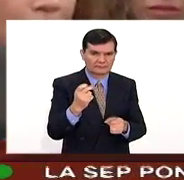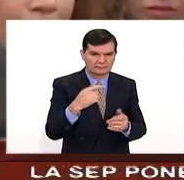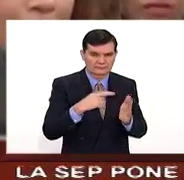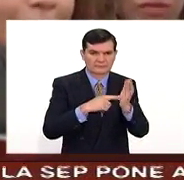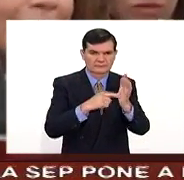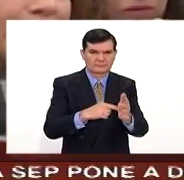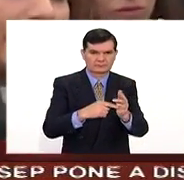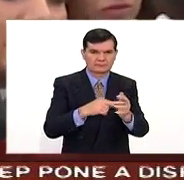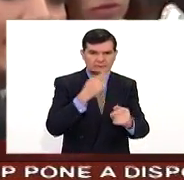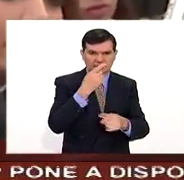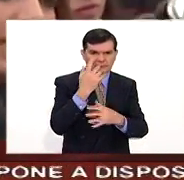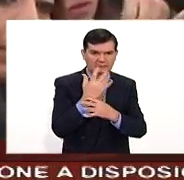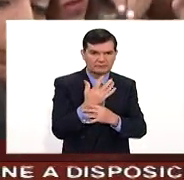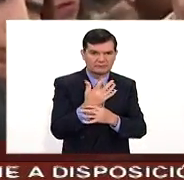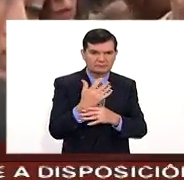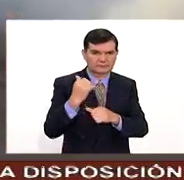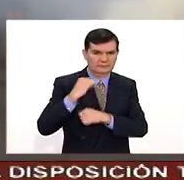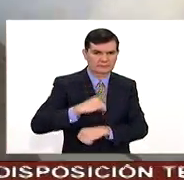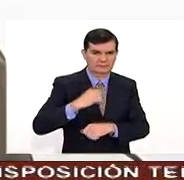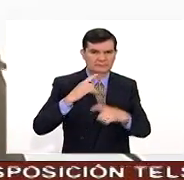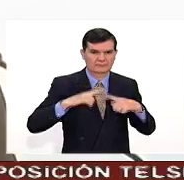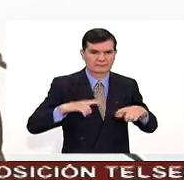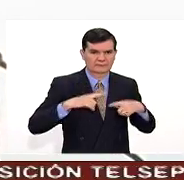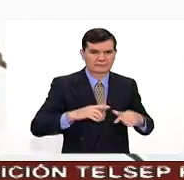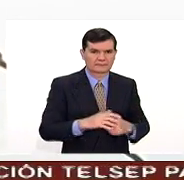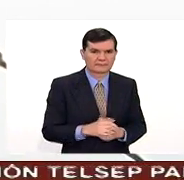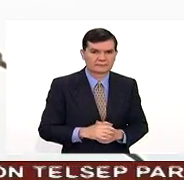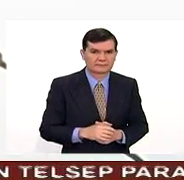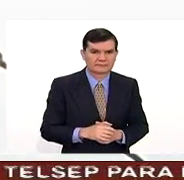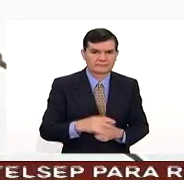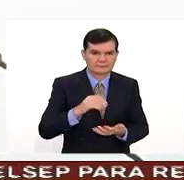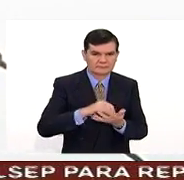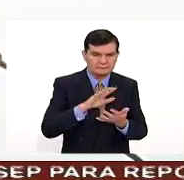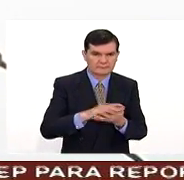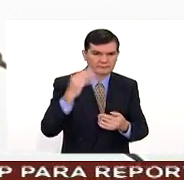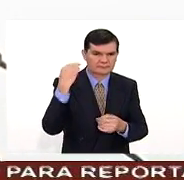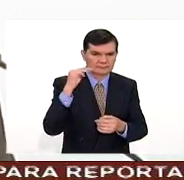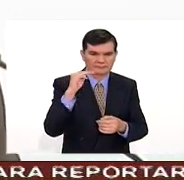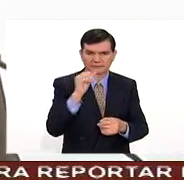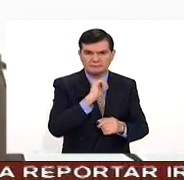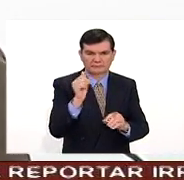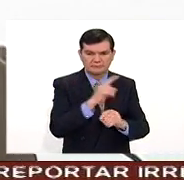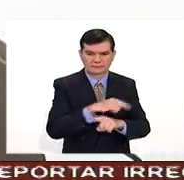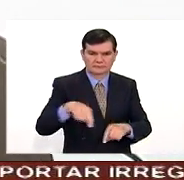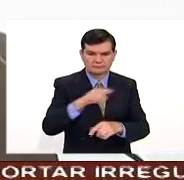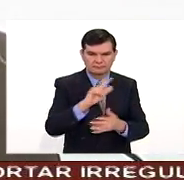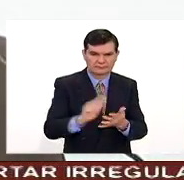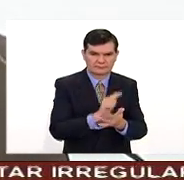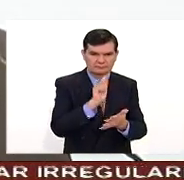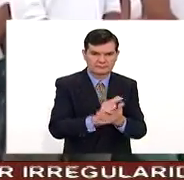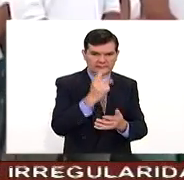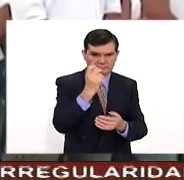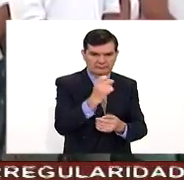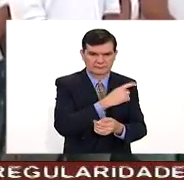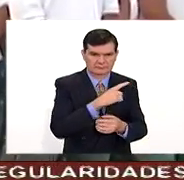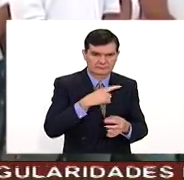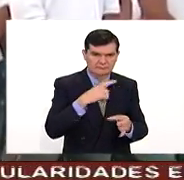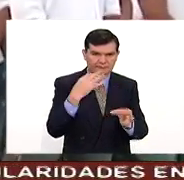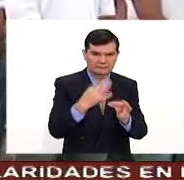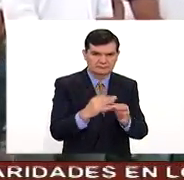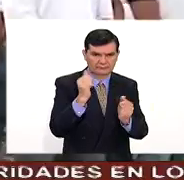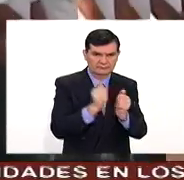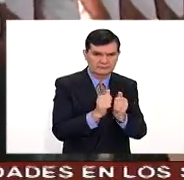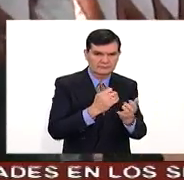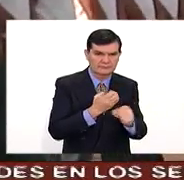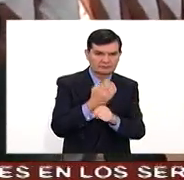la autoridad el secretario de Seguridad judicial. Afirmó que en Michoacán nadie está por encima de la ley, por lo que se debe cumplir con el Estado